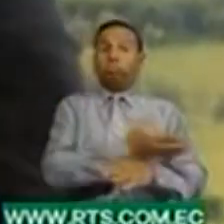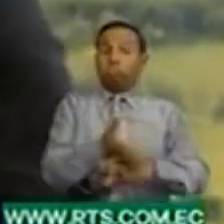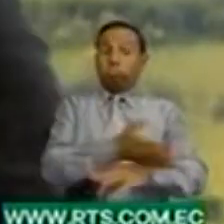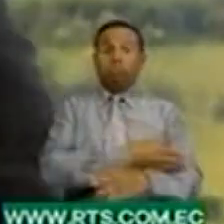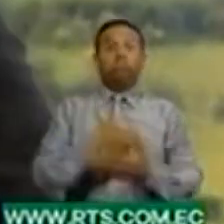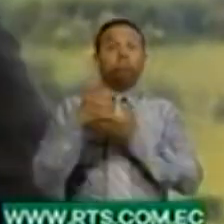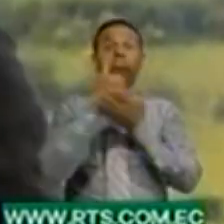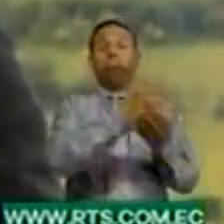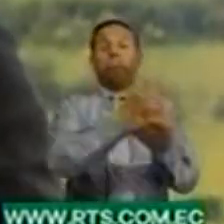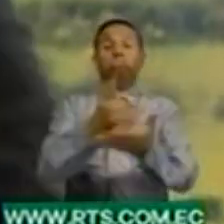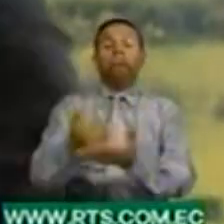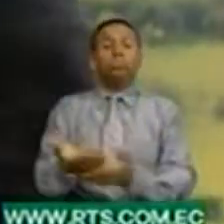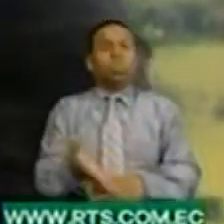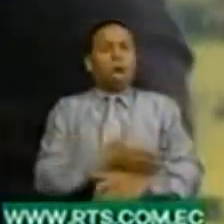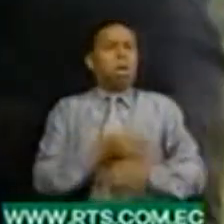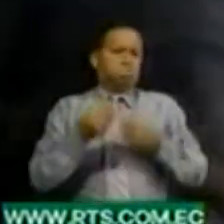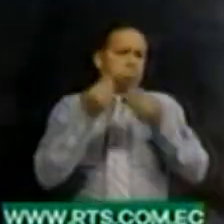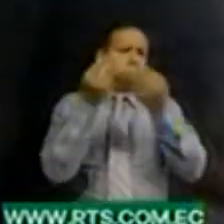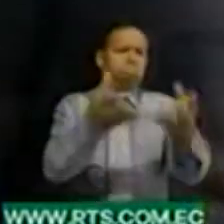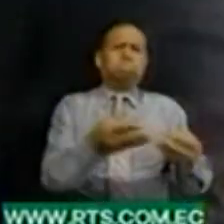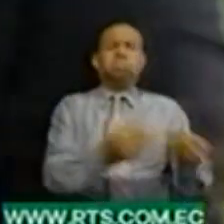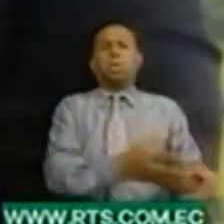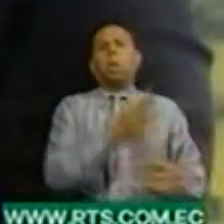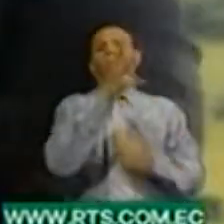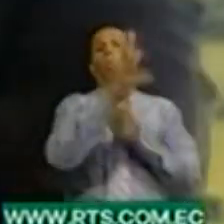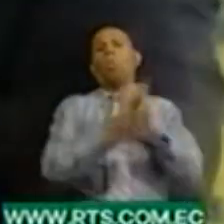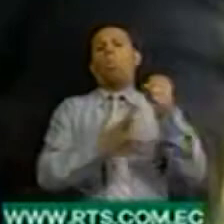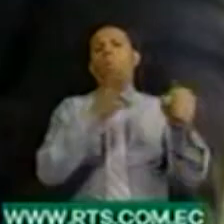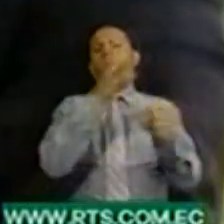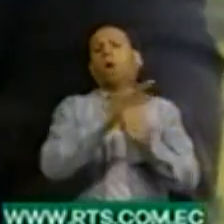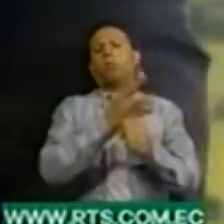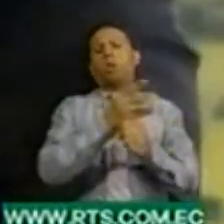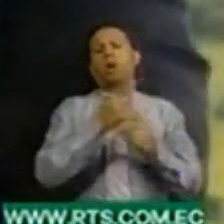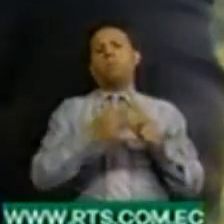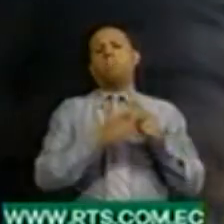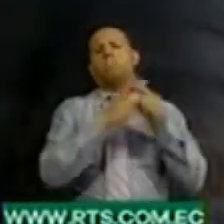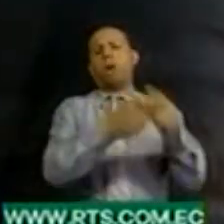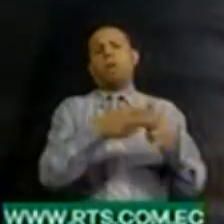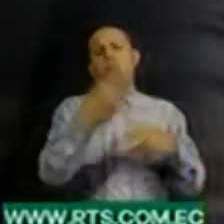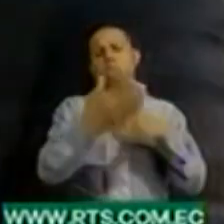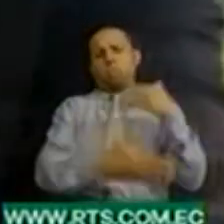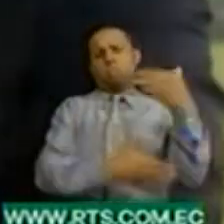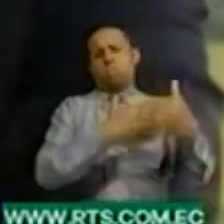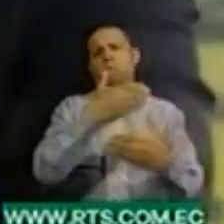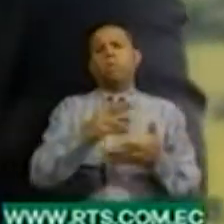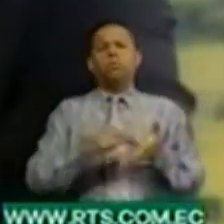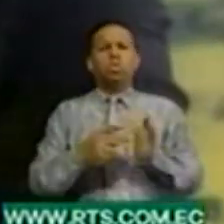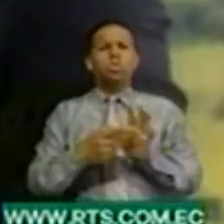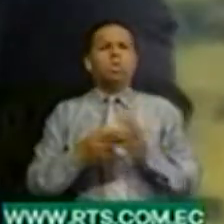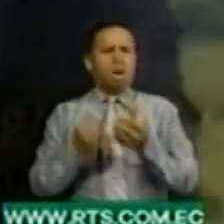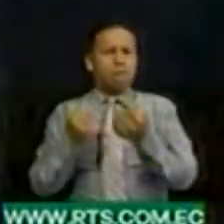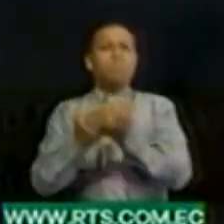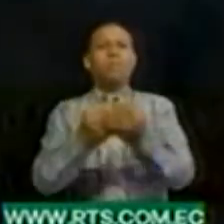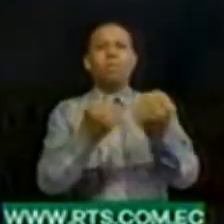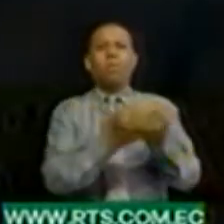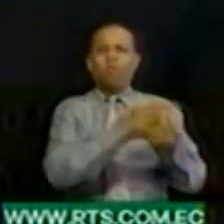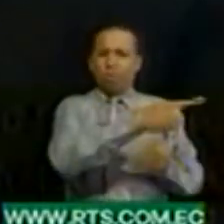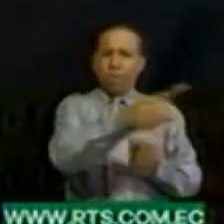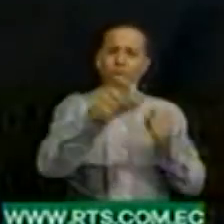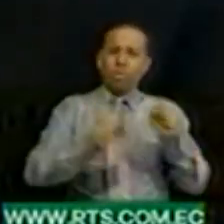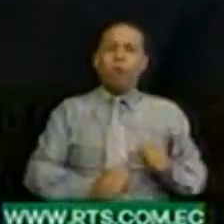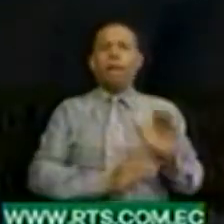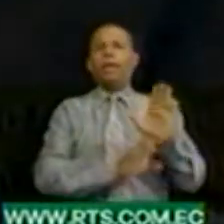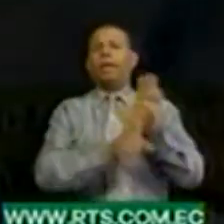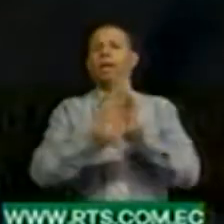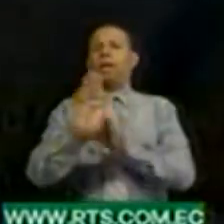tenían solo 3 años de gracia. Ahora tienen 4 años de gracia. Son cosas pequeñas, pero fundamentales para desarrollar. También nuestros